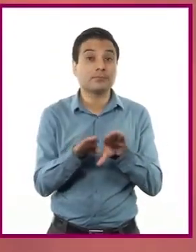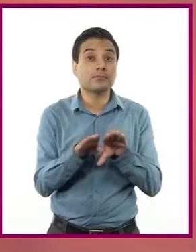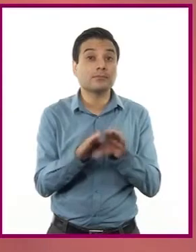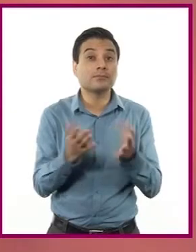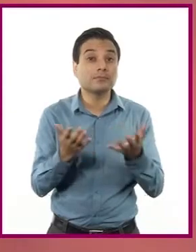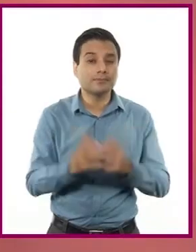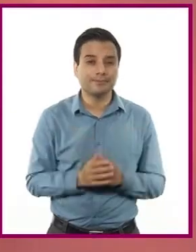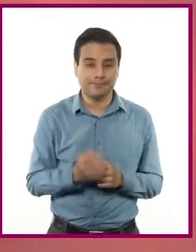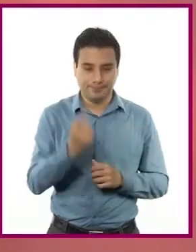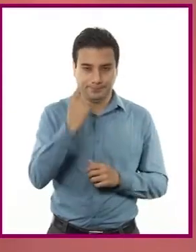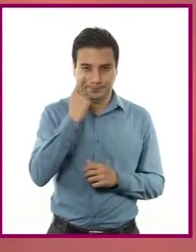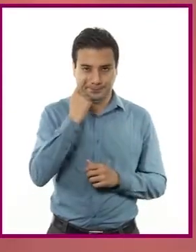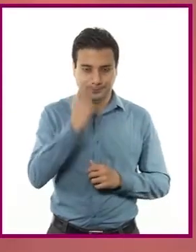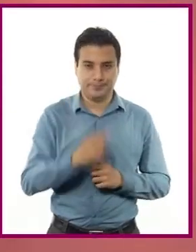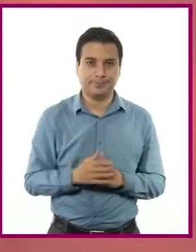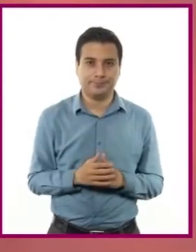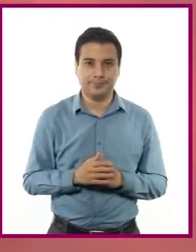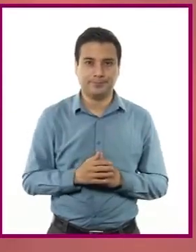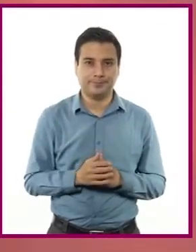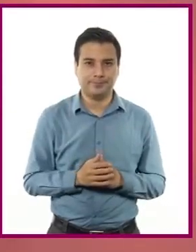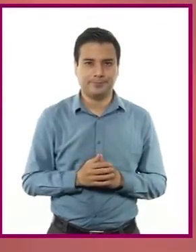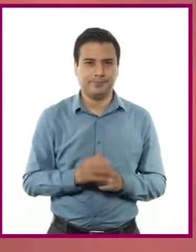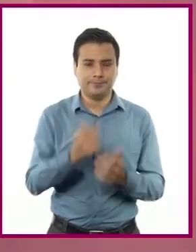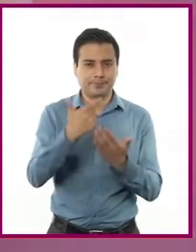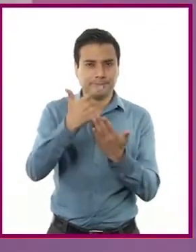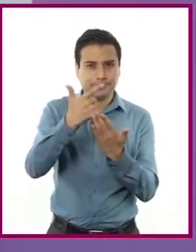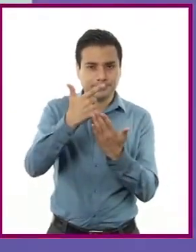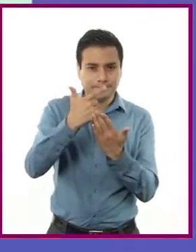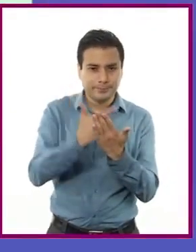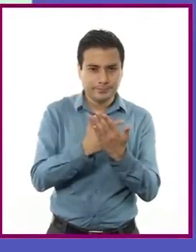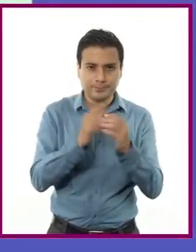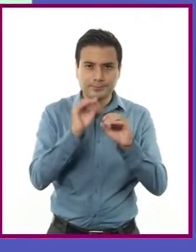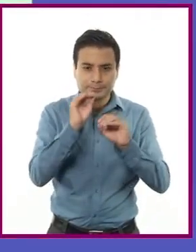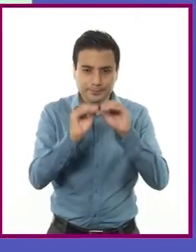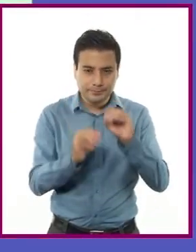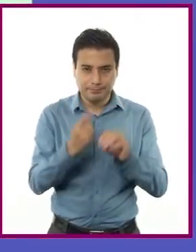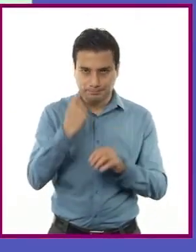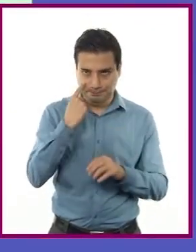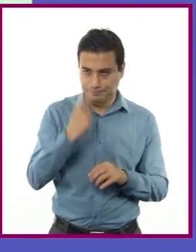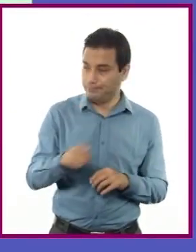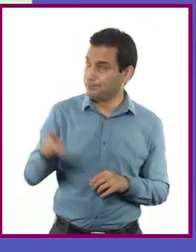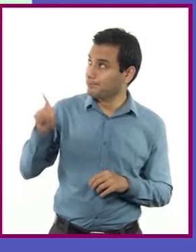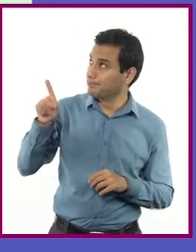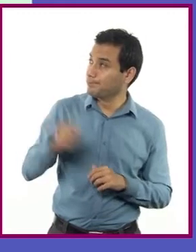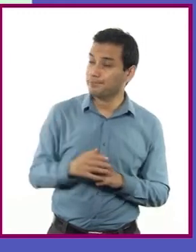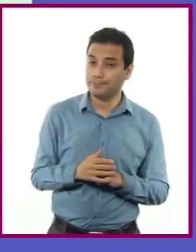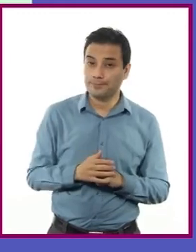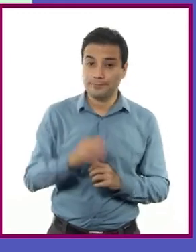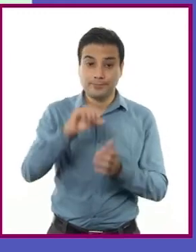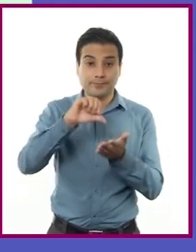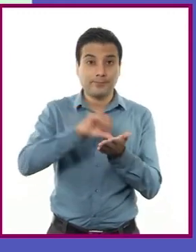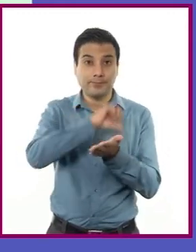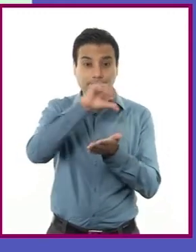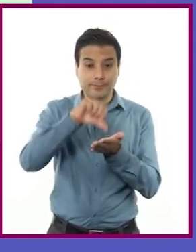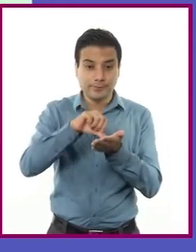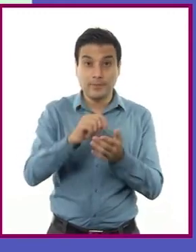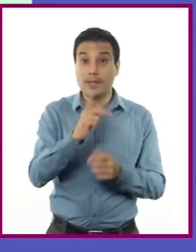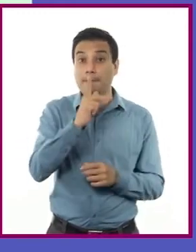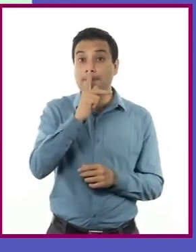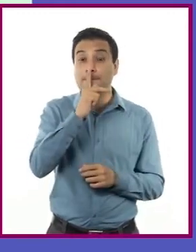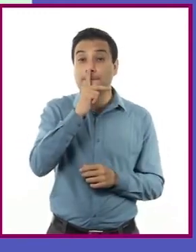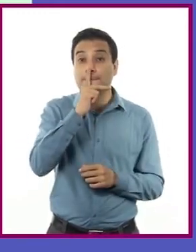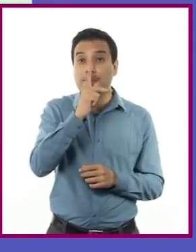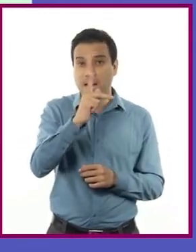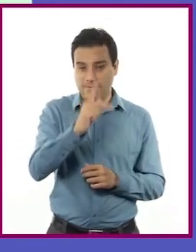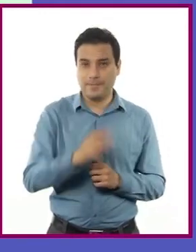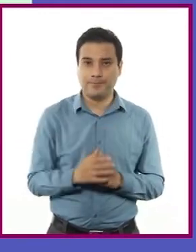los elementos que componen esta matriz. En la parte central hay que anotar la palabra con la que